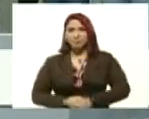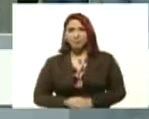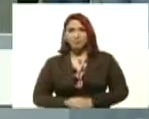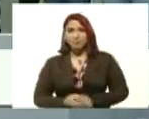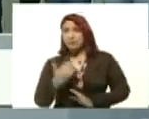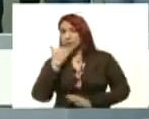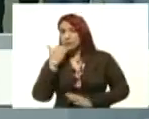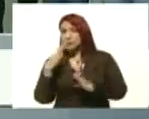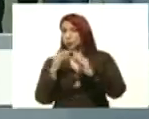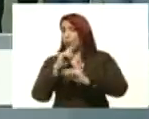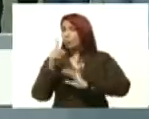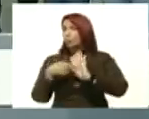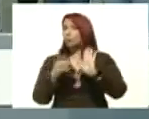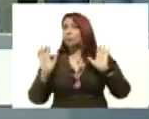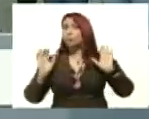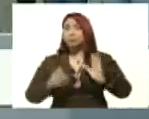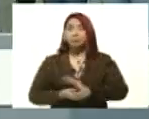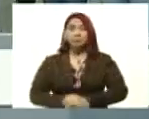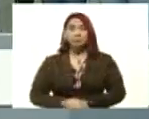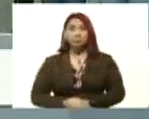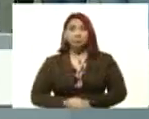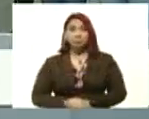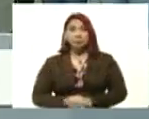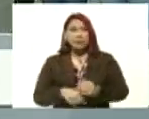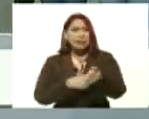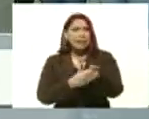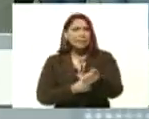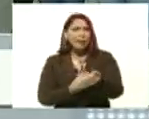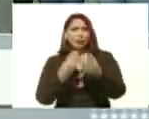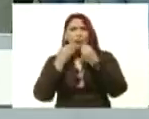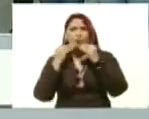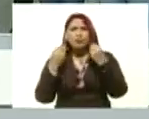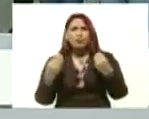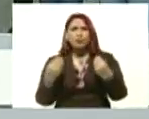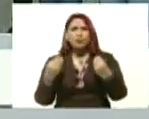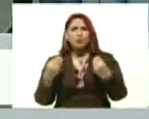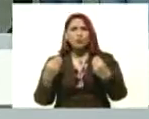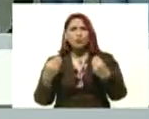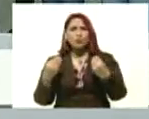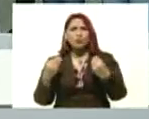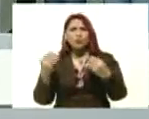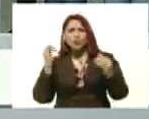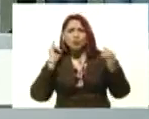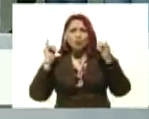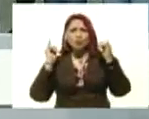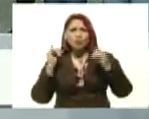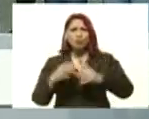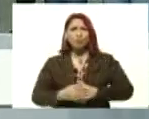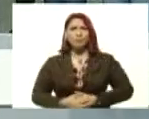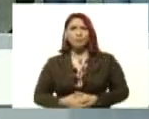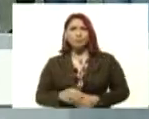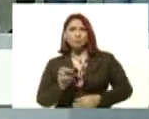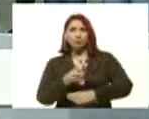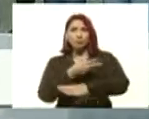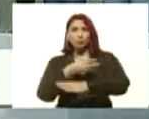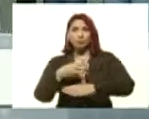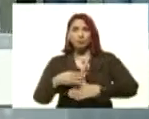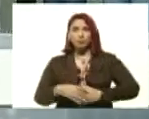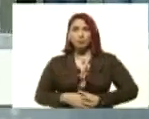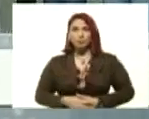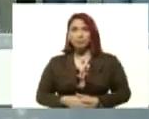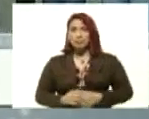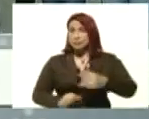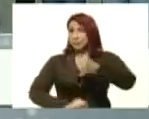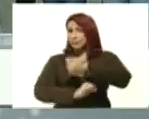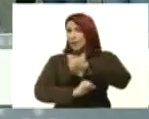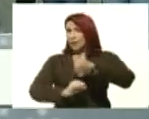casi de todo. Es hermano gemelo de la rumba, ¿ah? Y es la base